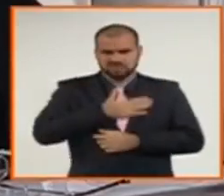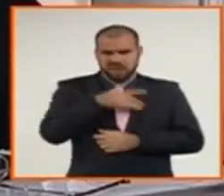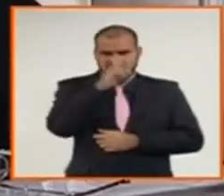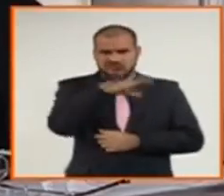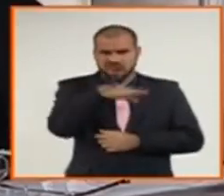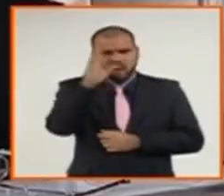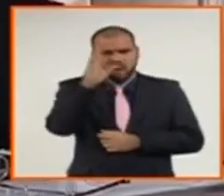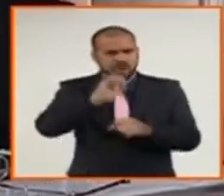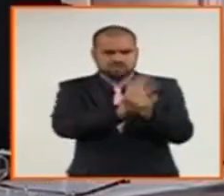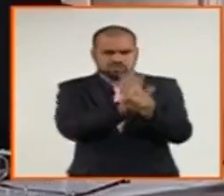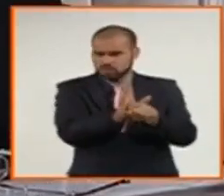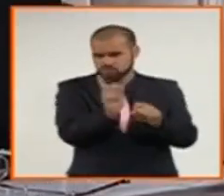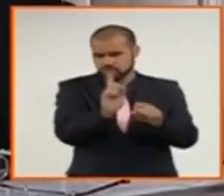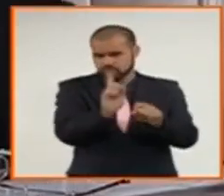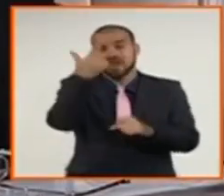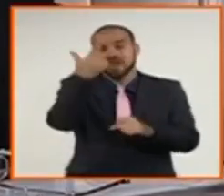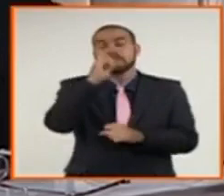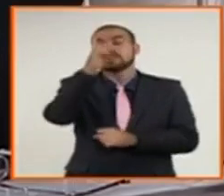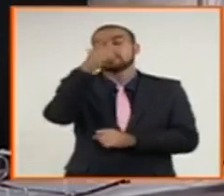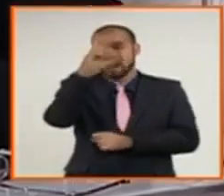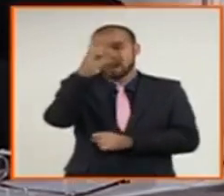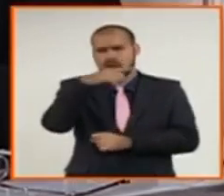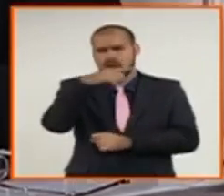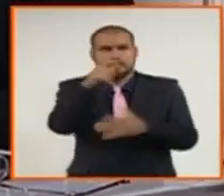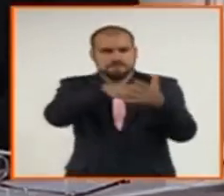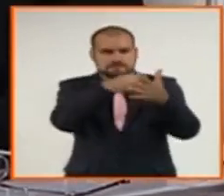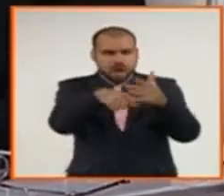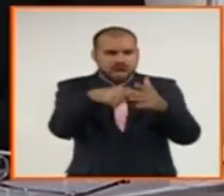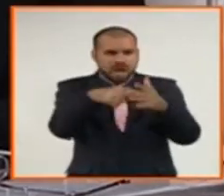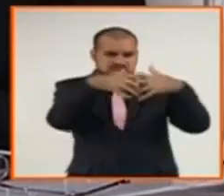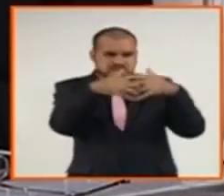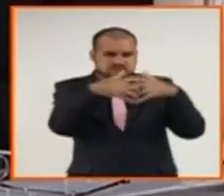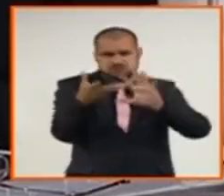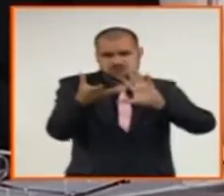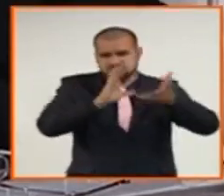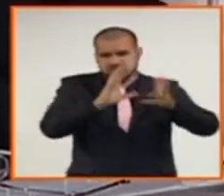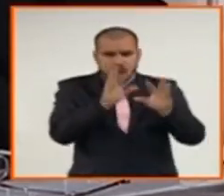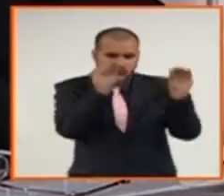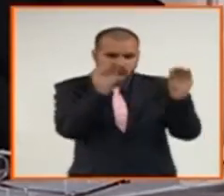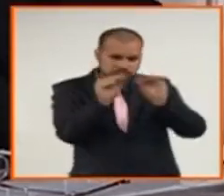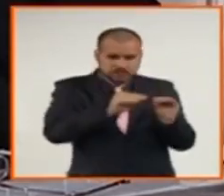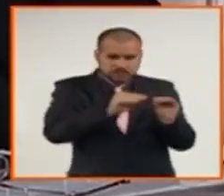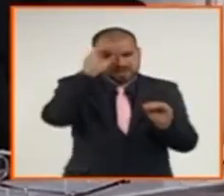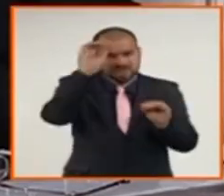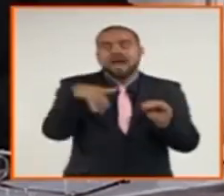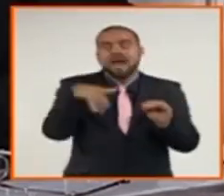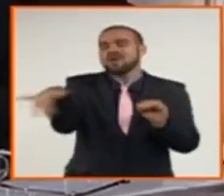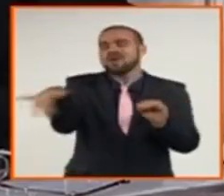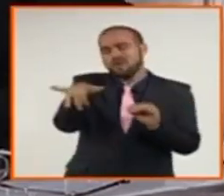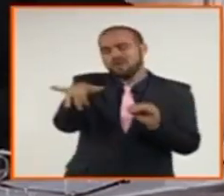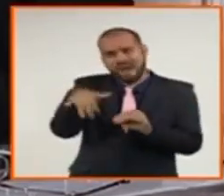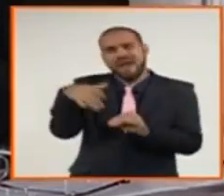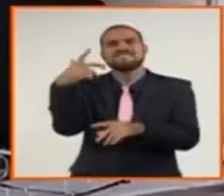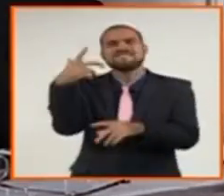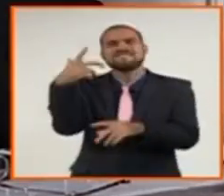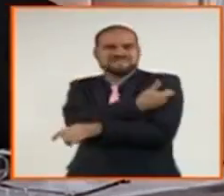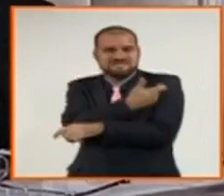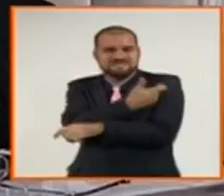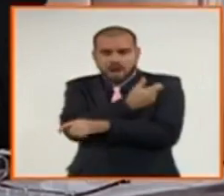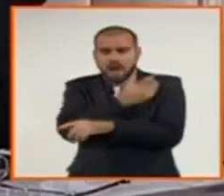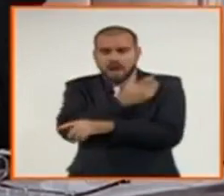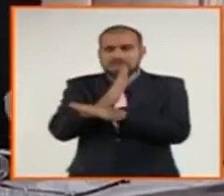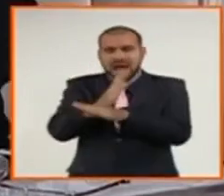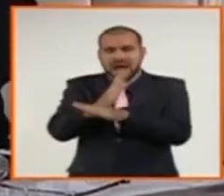el caso de Abdala, nosotros usamos un diseño igual al de hepatitis B, que ha demostrado ser útil para lactantes,